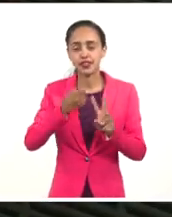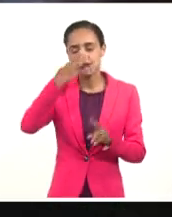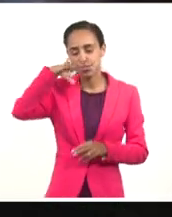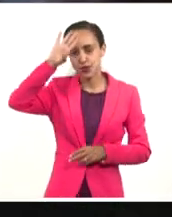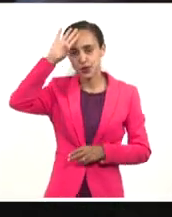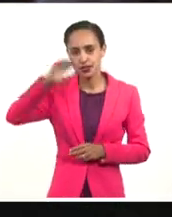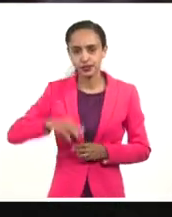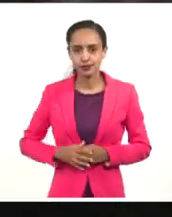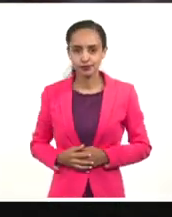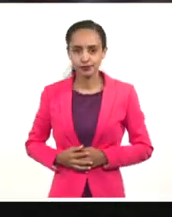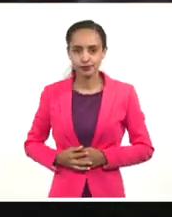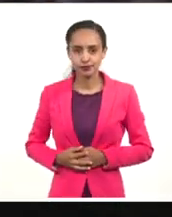informativo de la televisión cubana